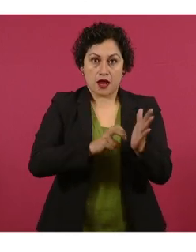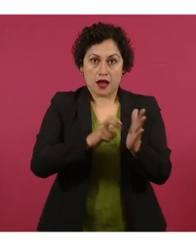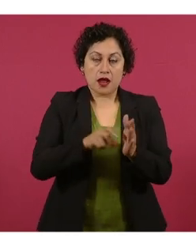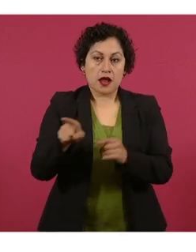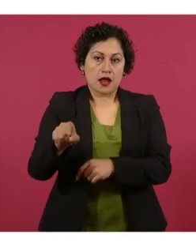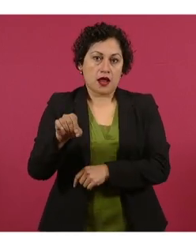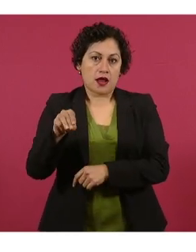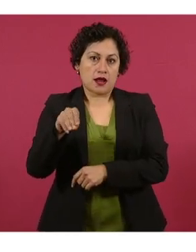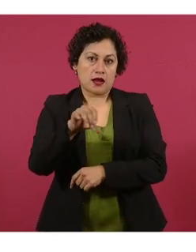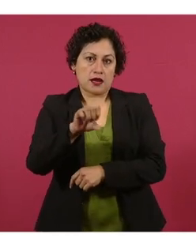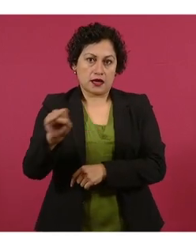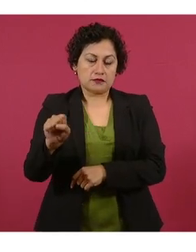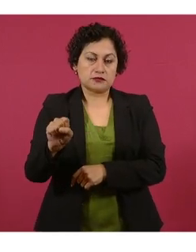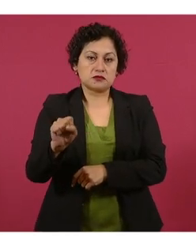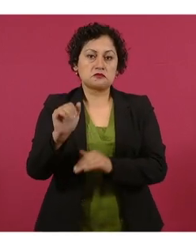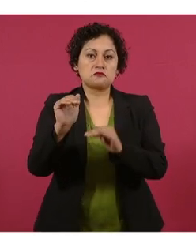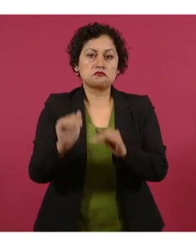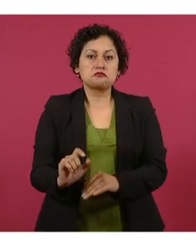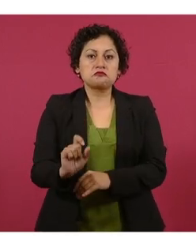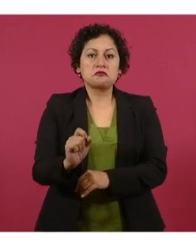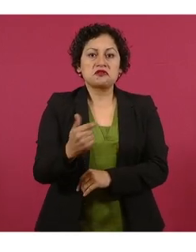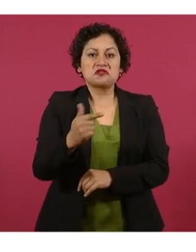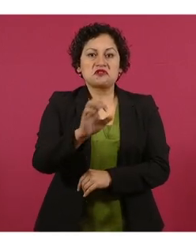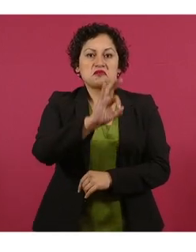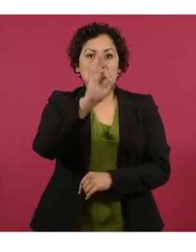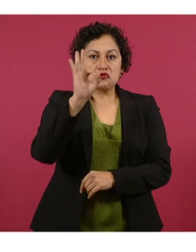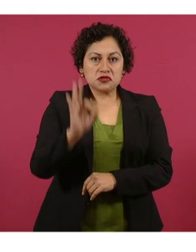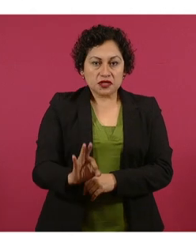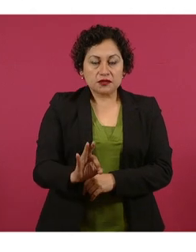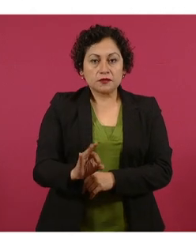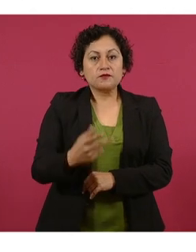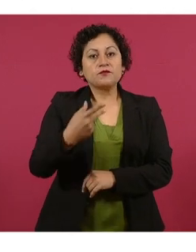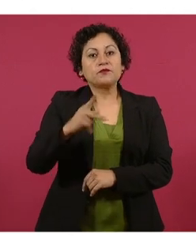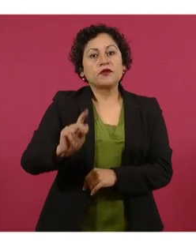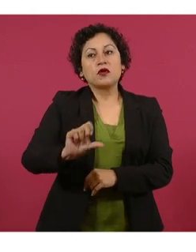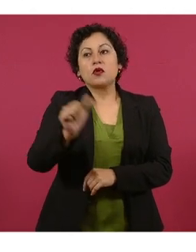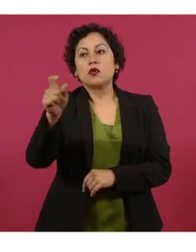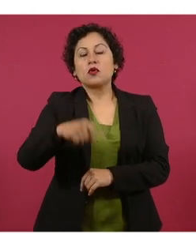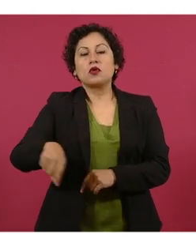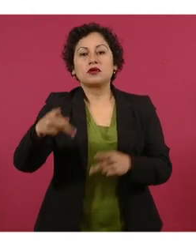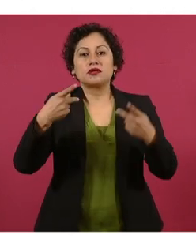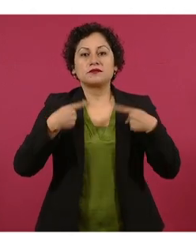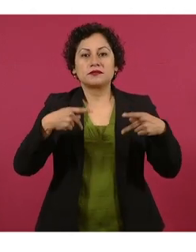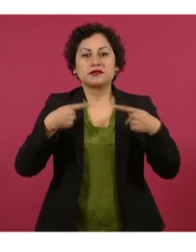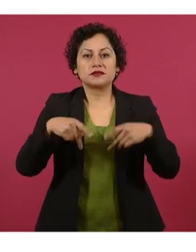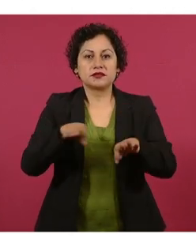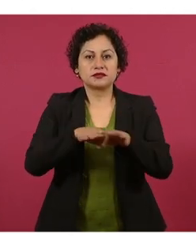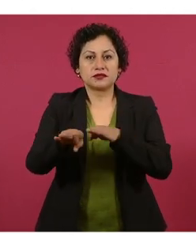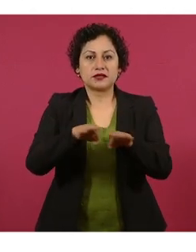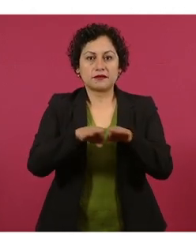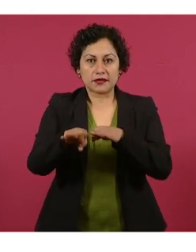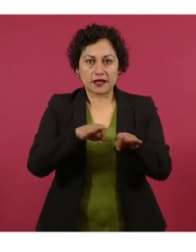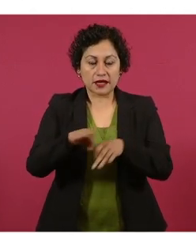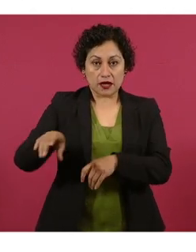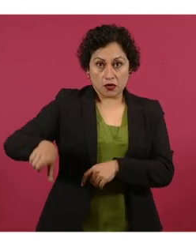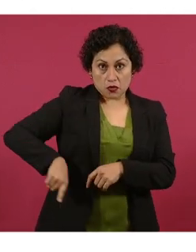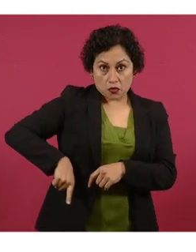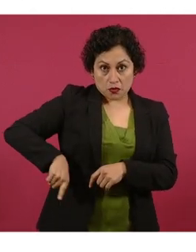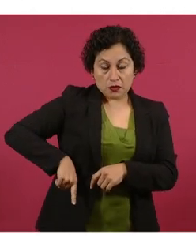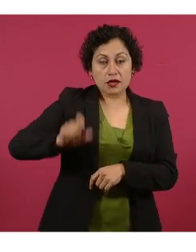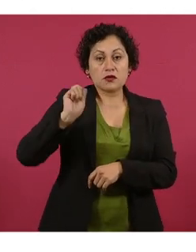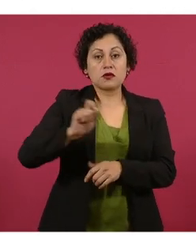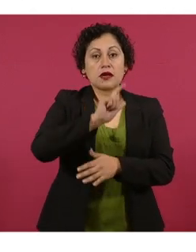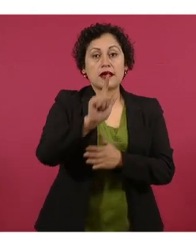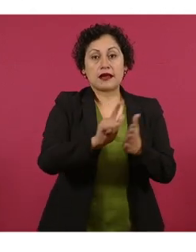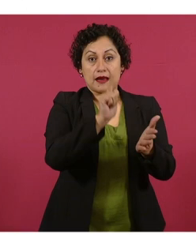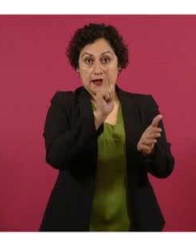con 27%, y en el caso de los trabajadores al servicio del estadio, del Estado, que fueron impactados por la reforma